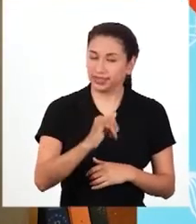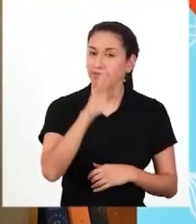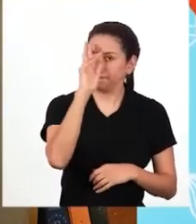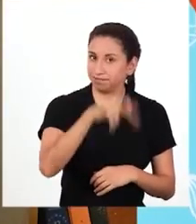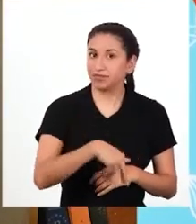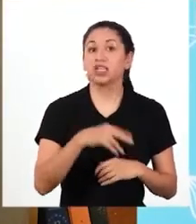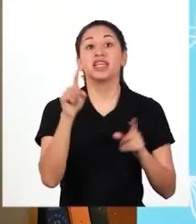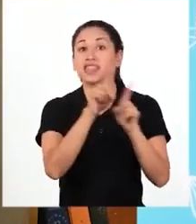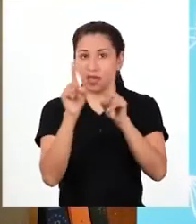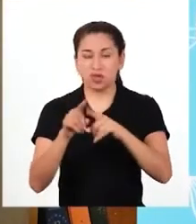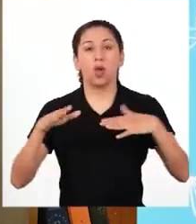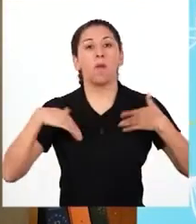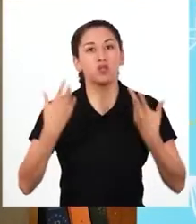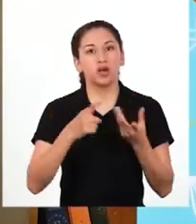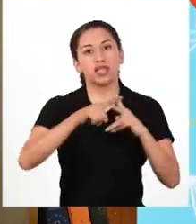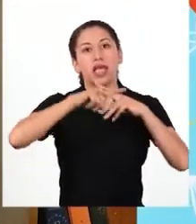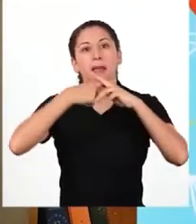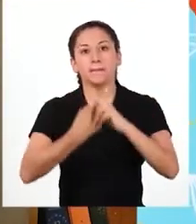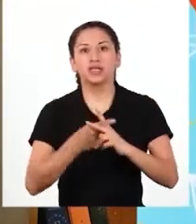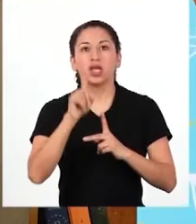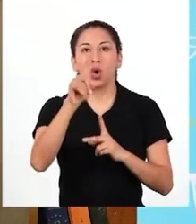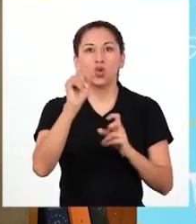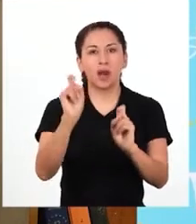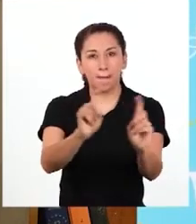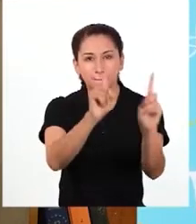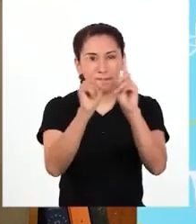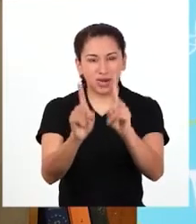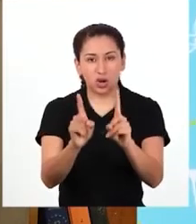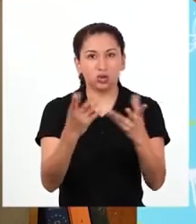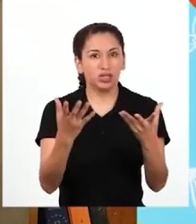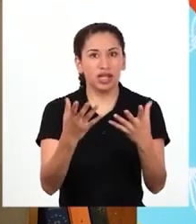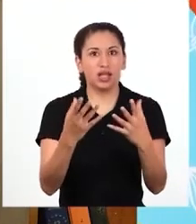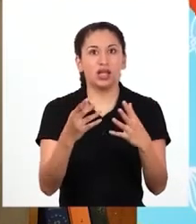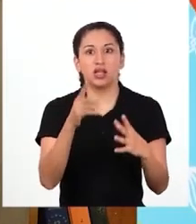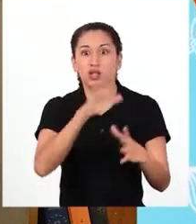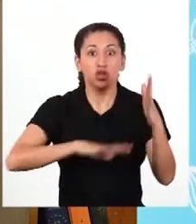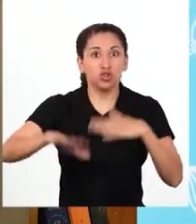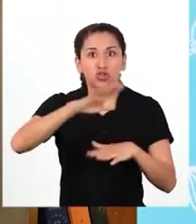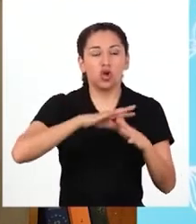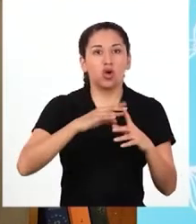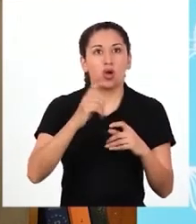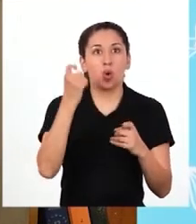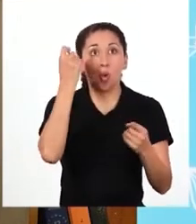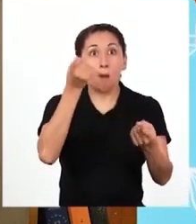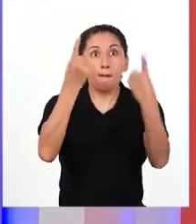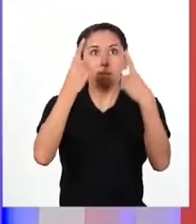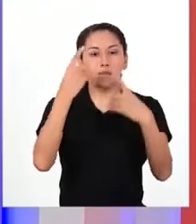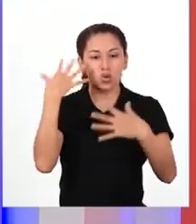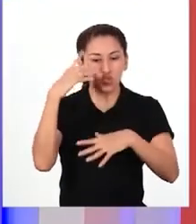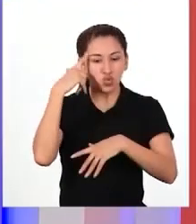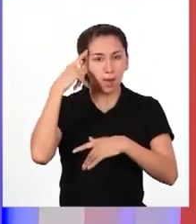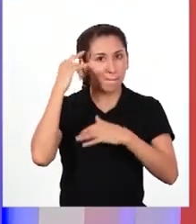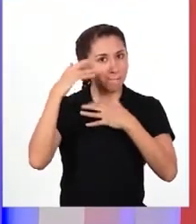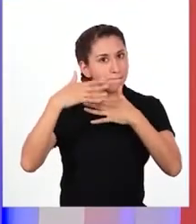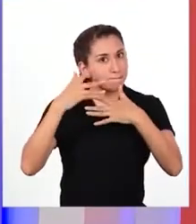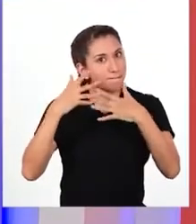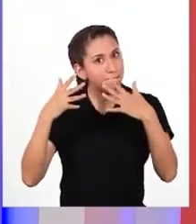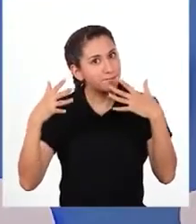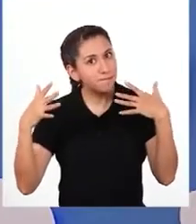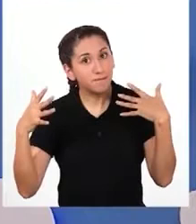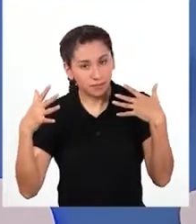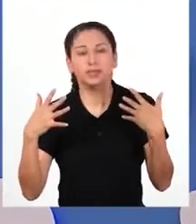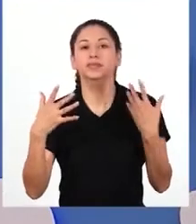También se podría iniciar con una pregunta retadora, desafiante, cuestionadora. Tiene mucha